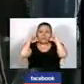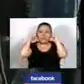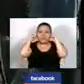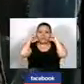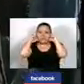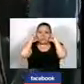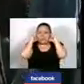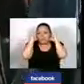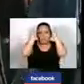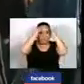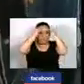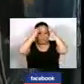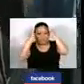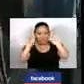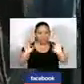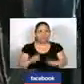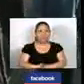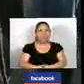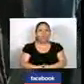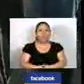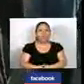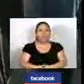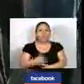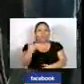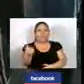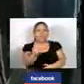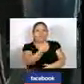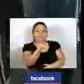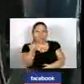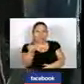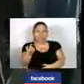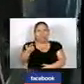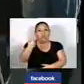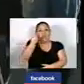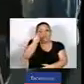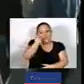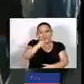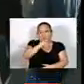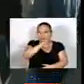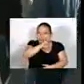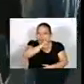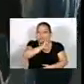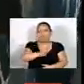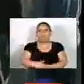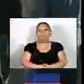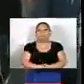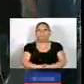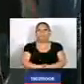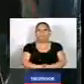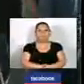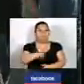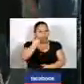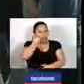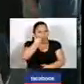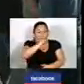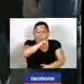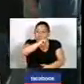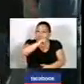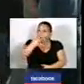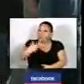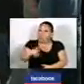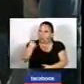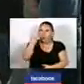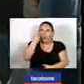no se preocupan por eso. Todas las personas que tienen enfermedades graves, tienen que